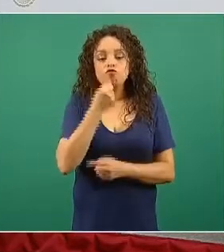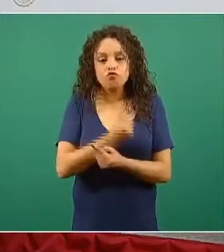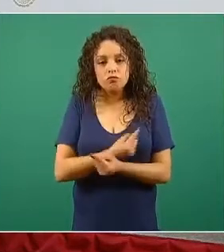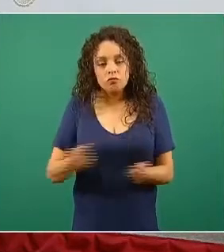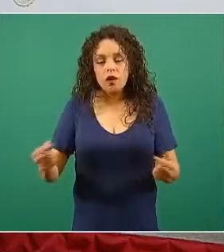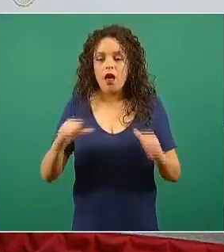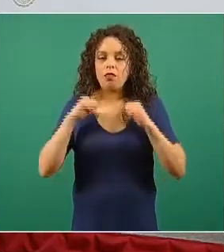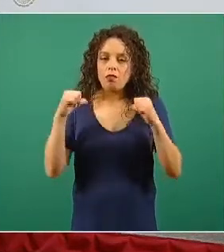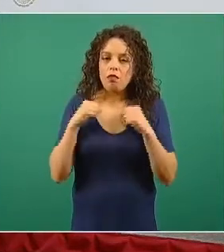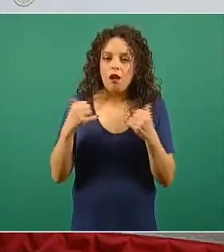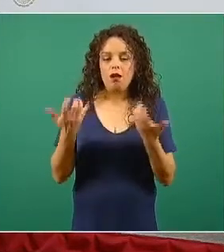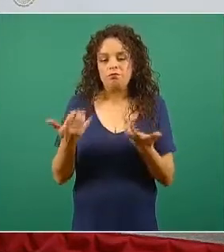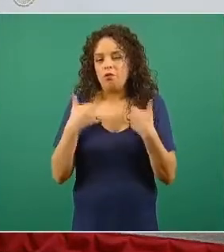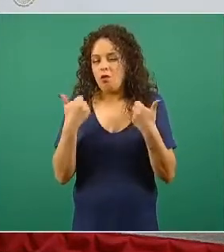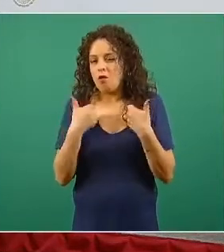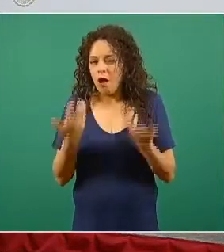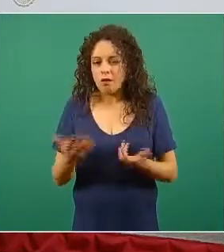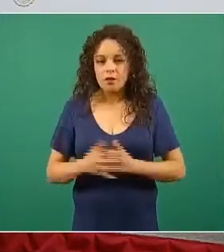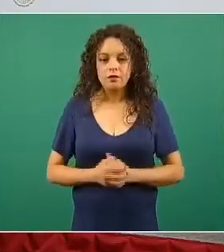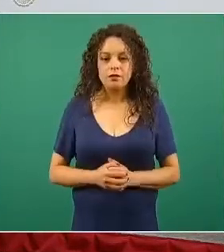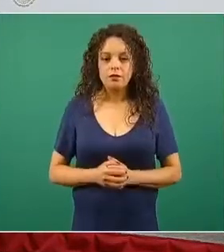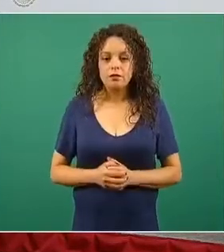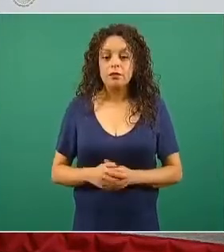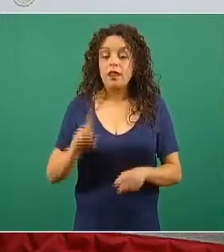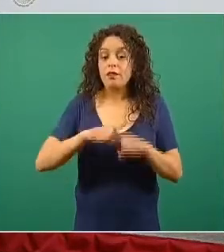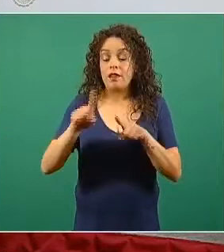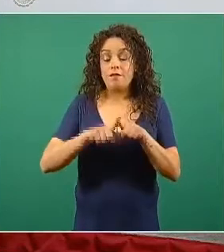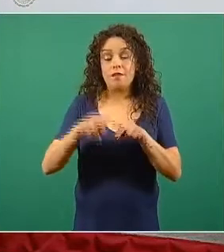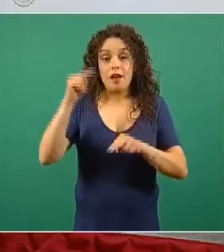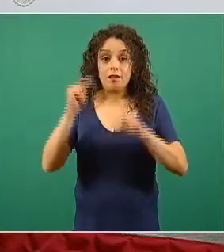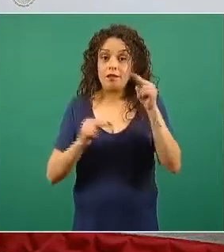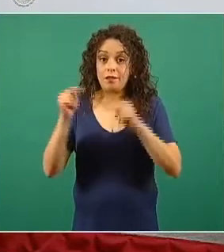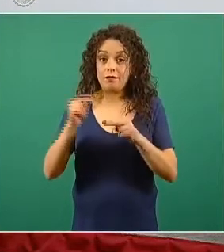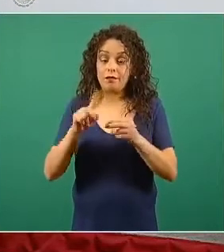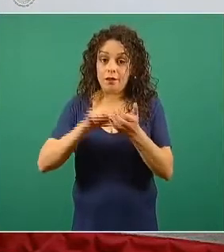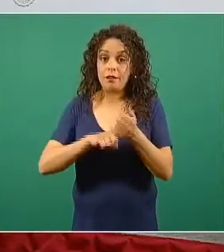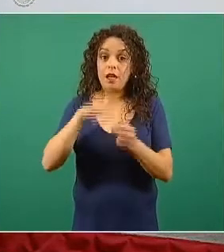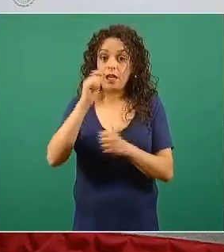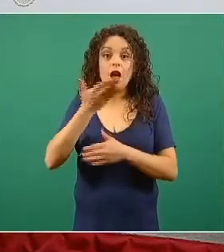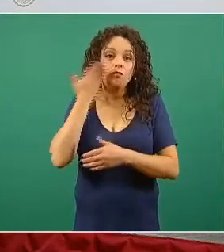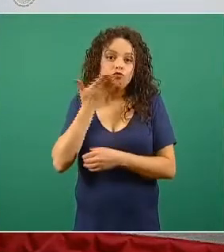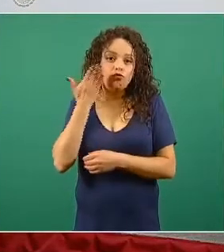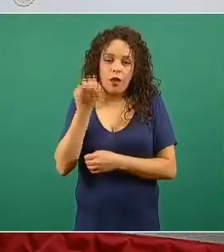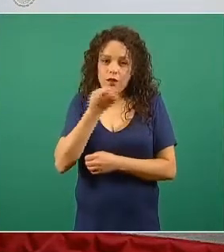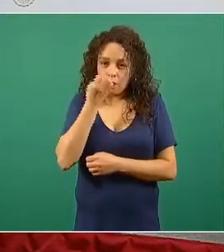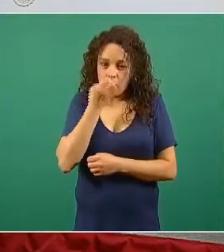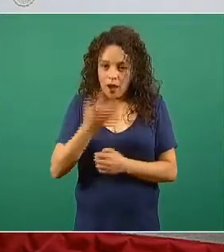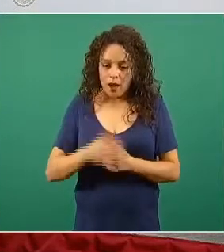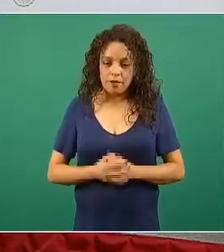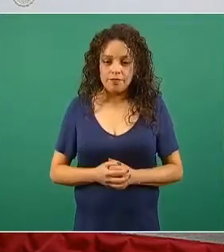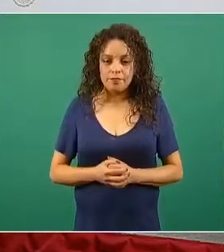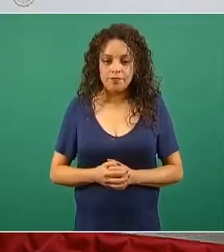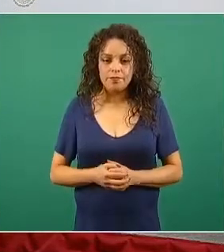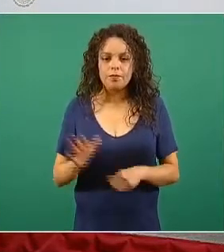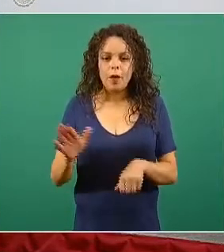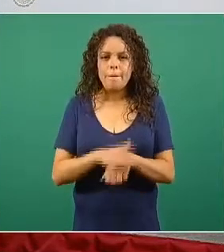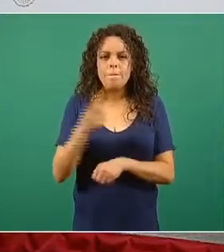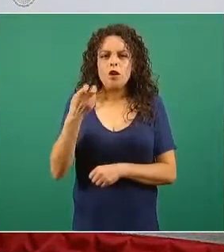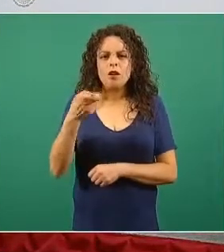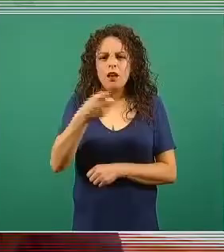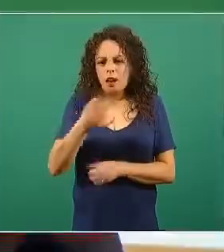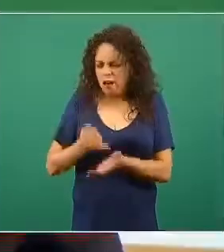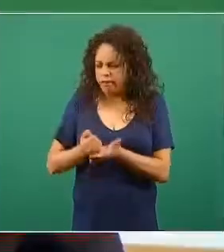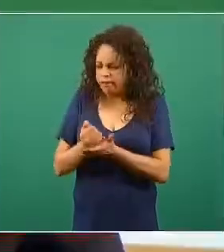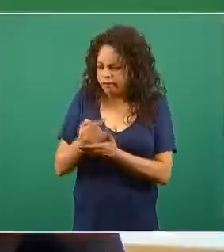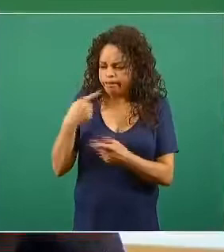jóvenes en sus diferentes niveles y grados de educación. Esto se definió porque